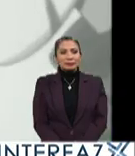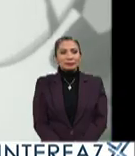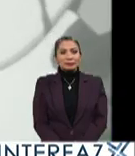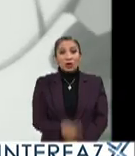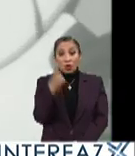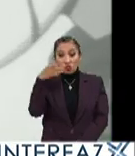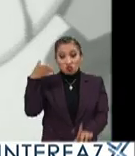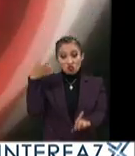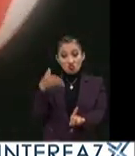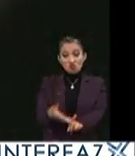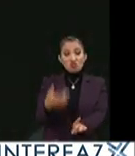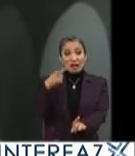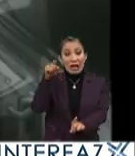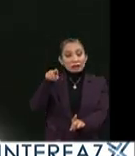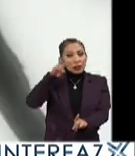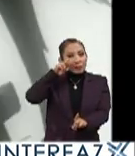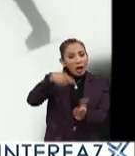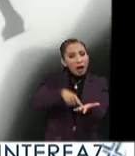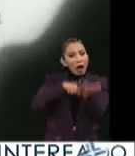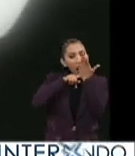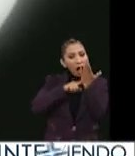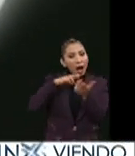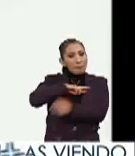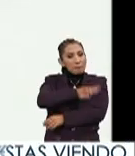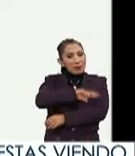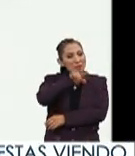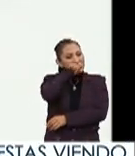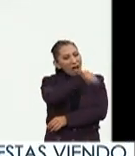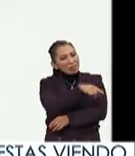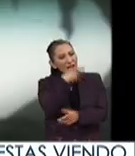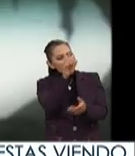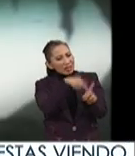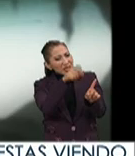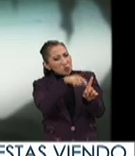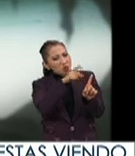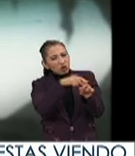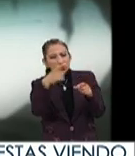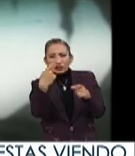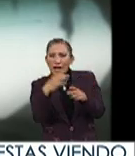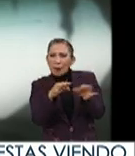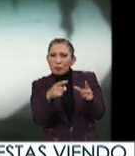Una alternativa a las opciones que ofrecía la televisión privada sobre la animación japonesa.